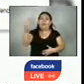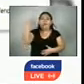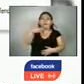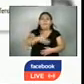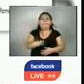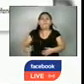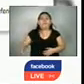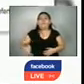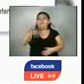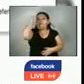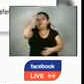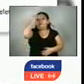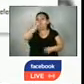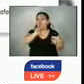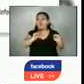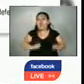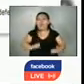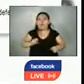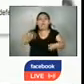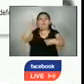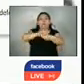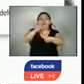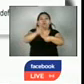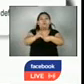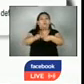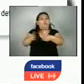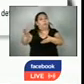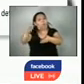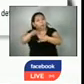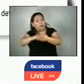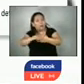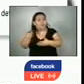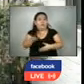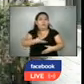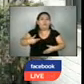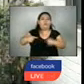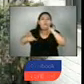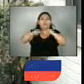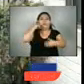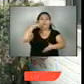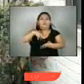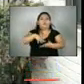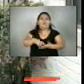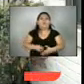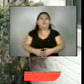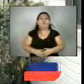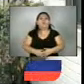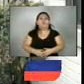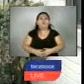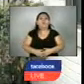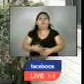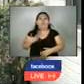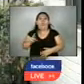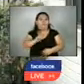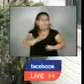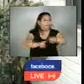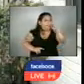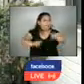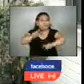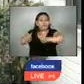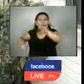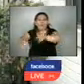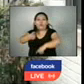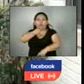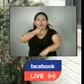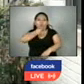expresidente no pueda subvertir una elección estadounidense o subvertir nuestra democracia. Mientras tanto, una encuesta reciente de la agencia Noticias